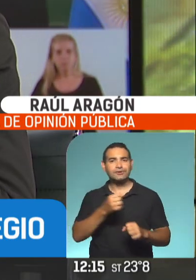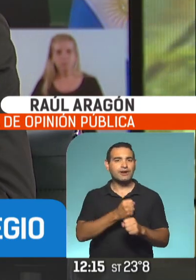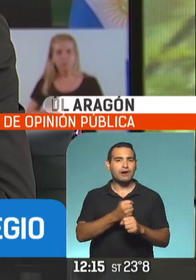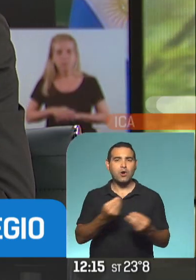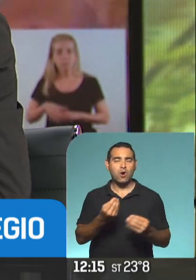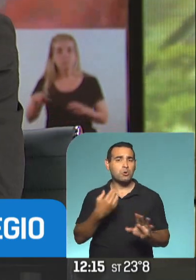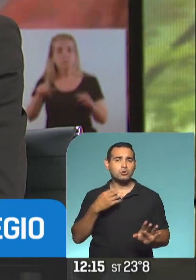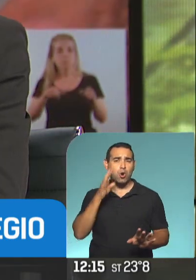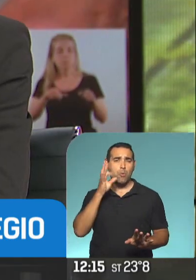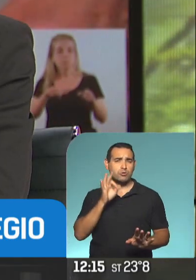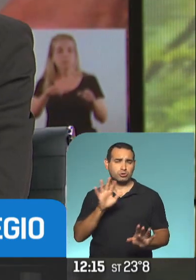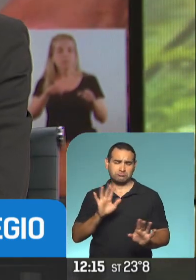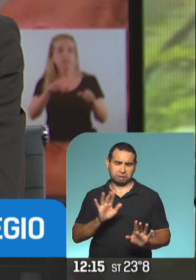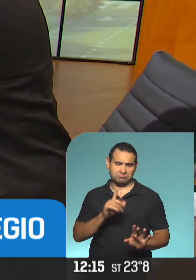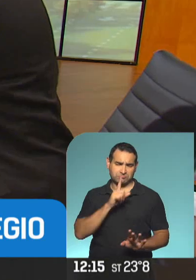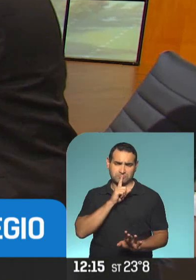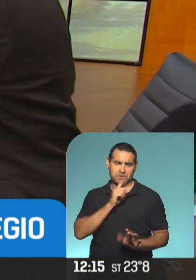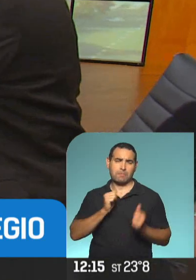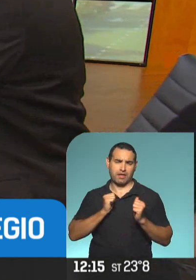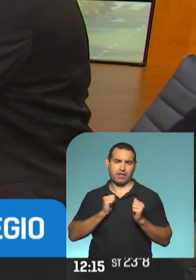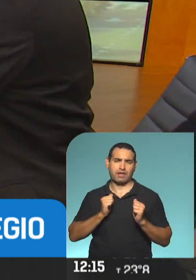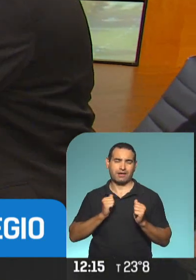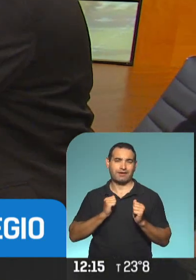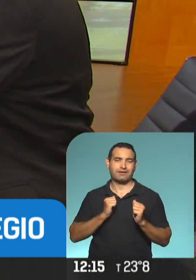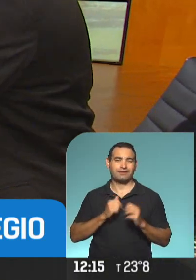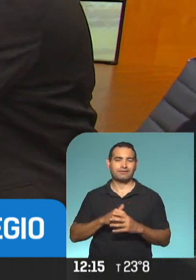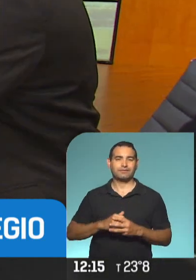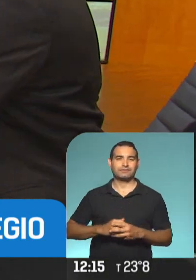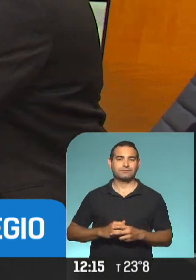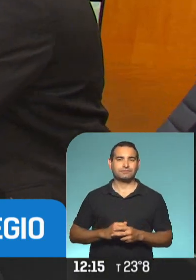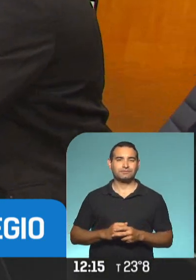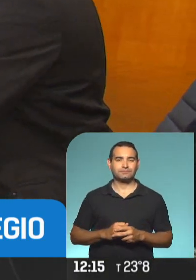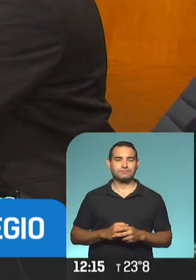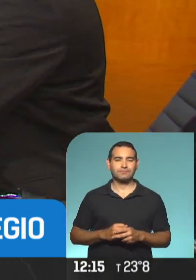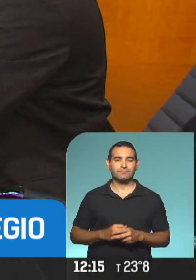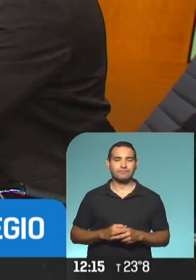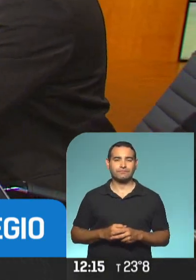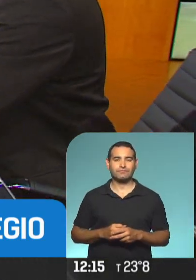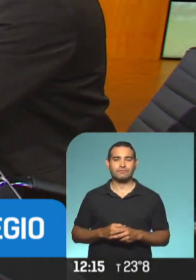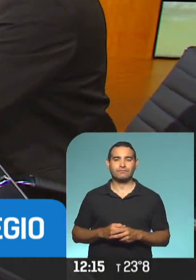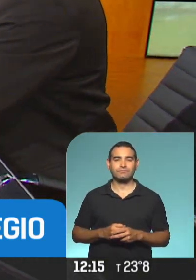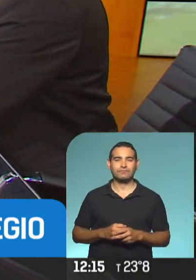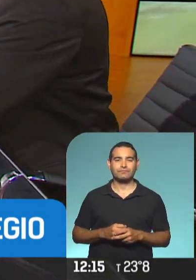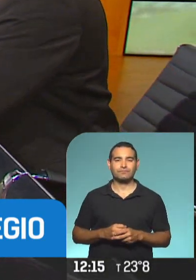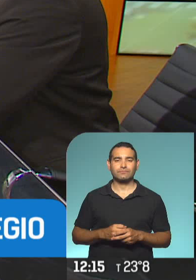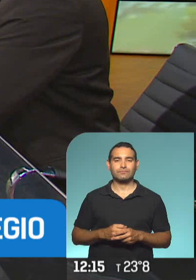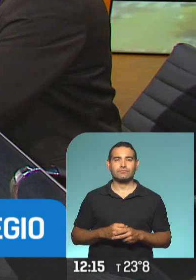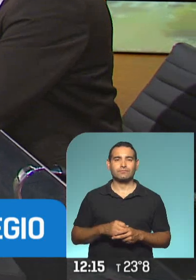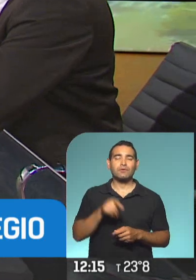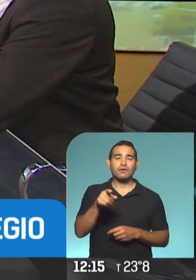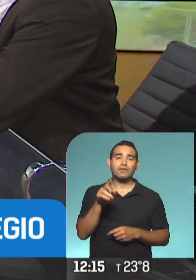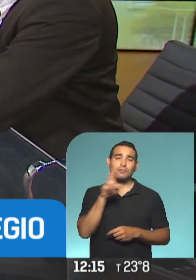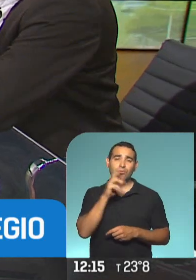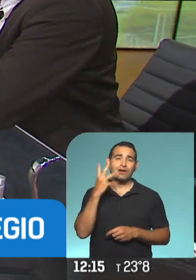quiero opinar sobre eso, creo que no fue demasiada buena idea decir que no había un vacunatorio VIP. Yo no me hubiera referido en